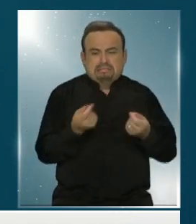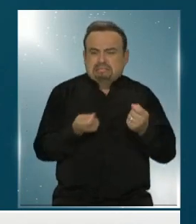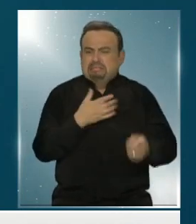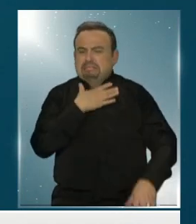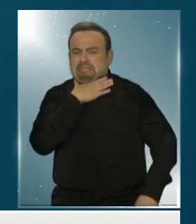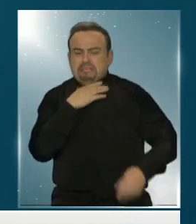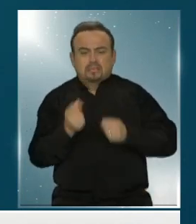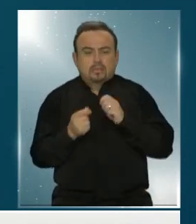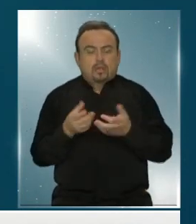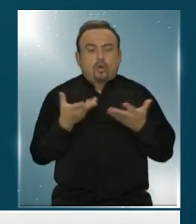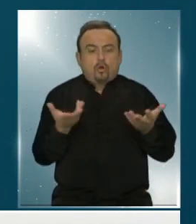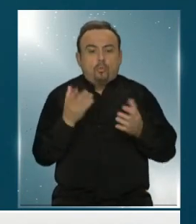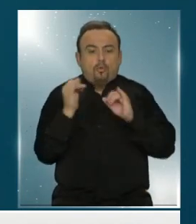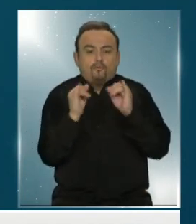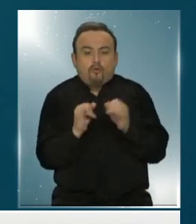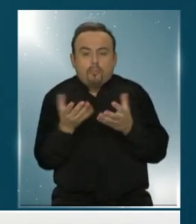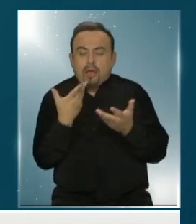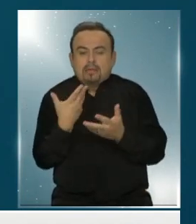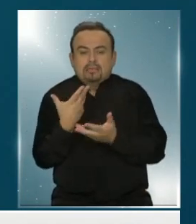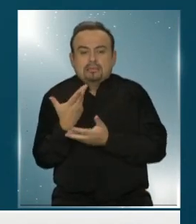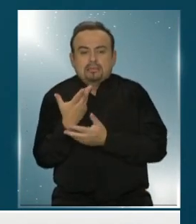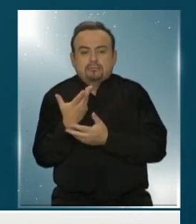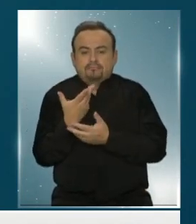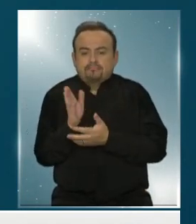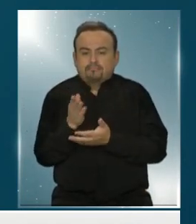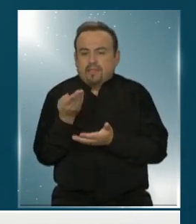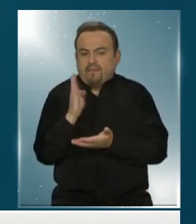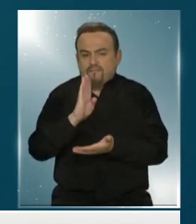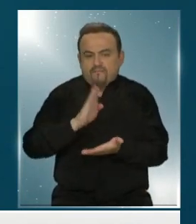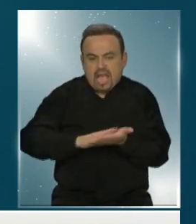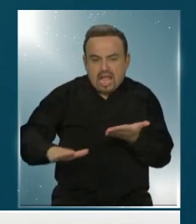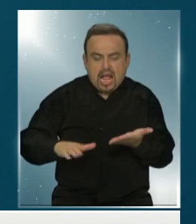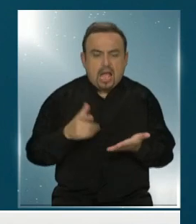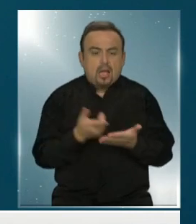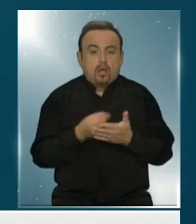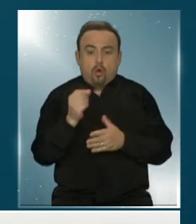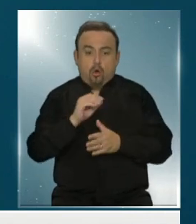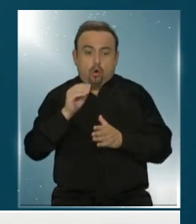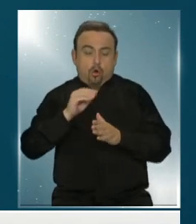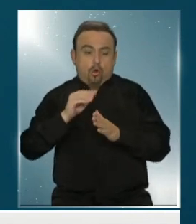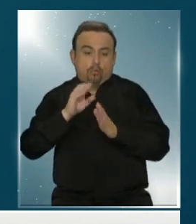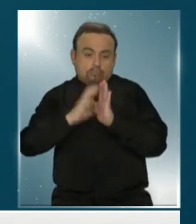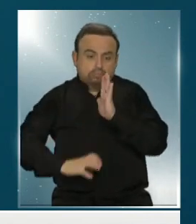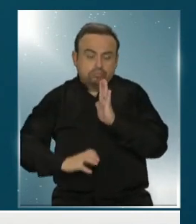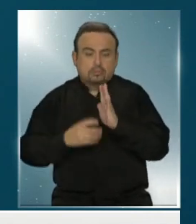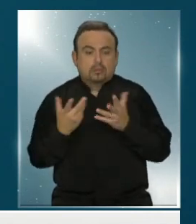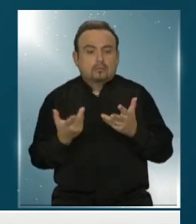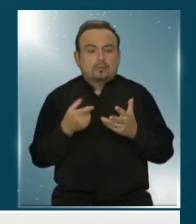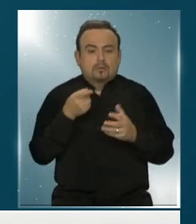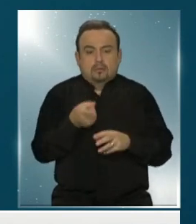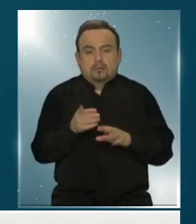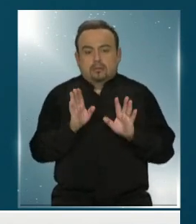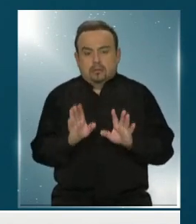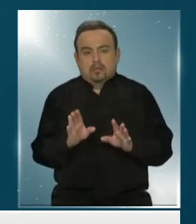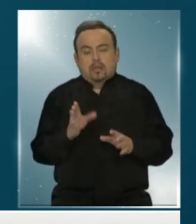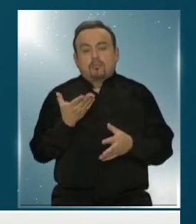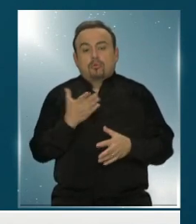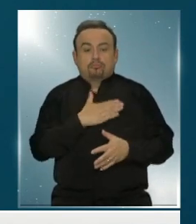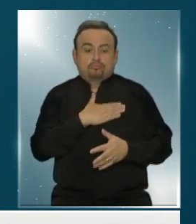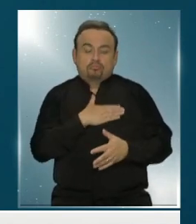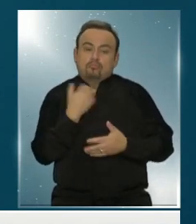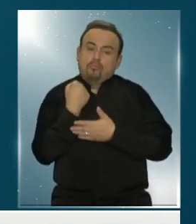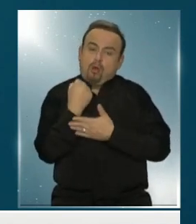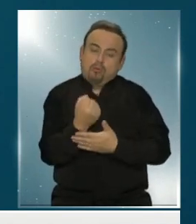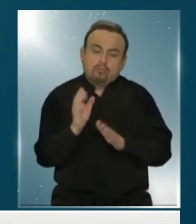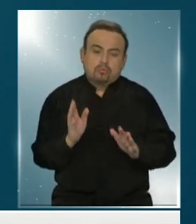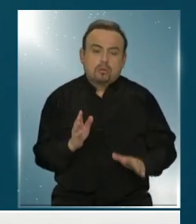canal digamos tanto de obtener becas o rebajas importantes y eso se absorbe de forma solidaria y en nuestro